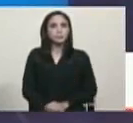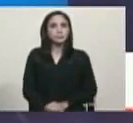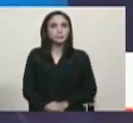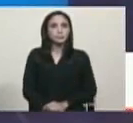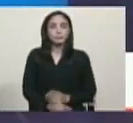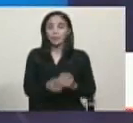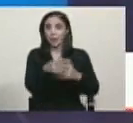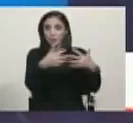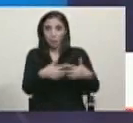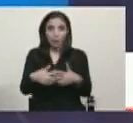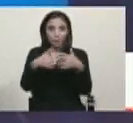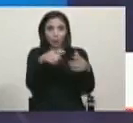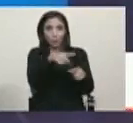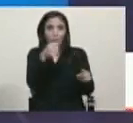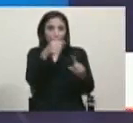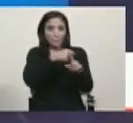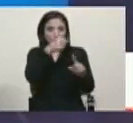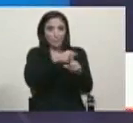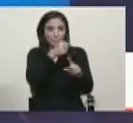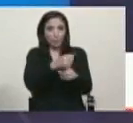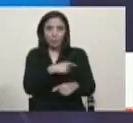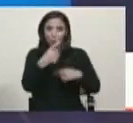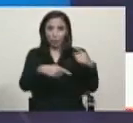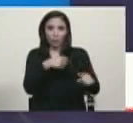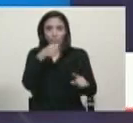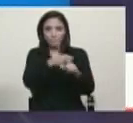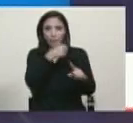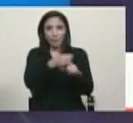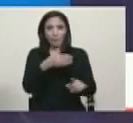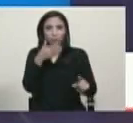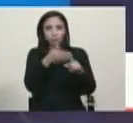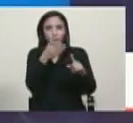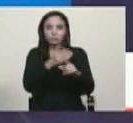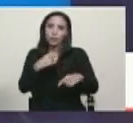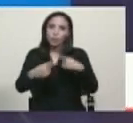el imperialismo norteamericano amenazándonos todos los días.